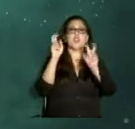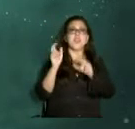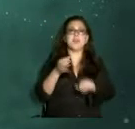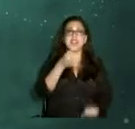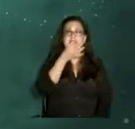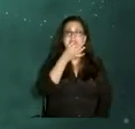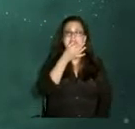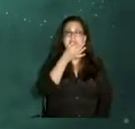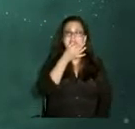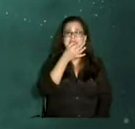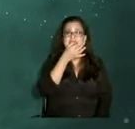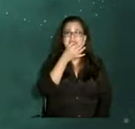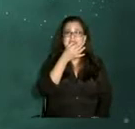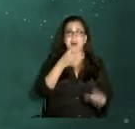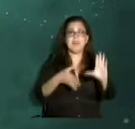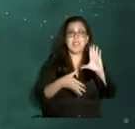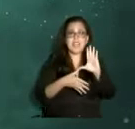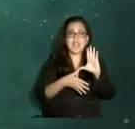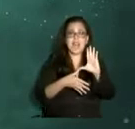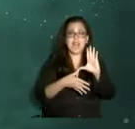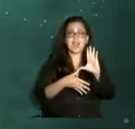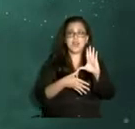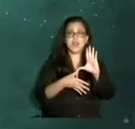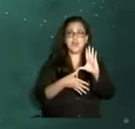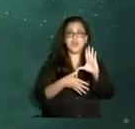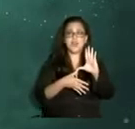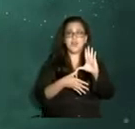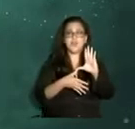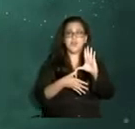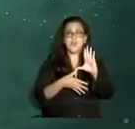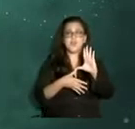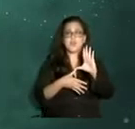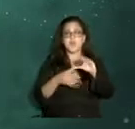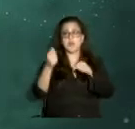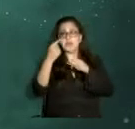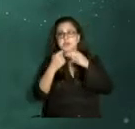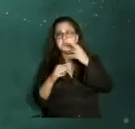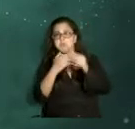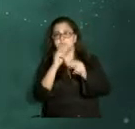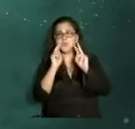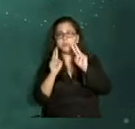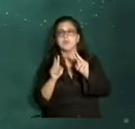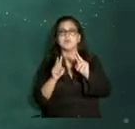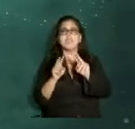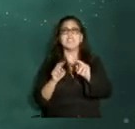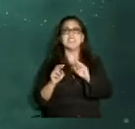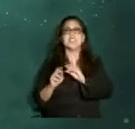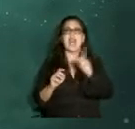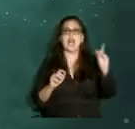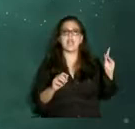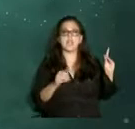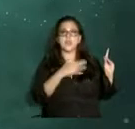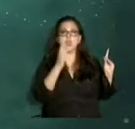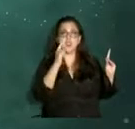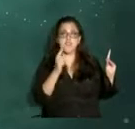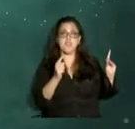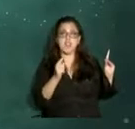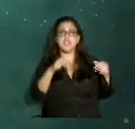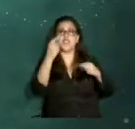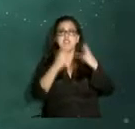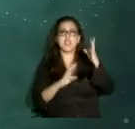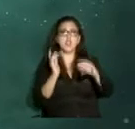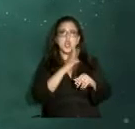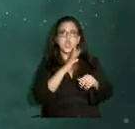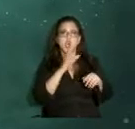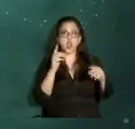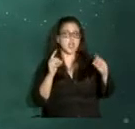verde, el europeo está en celeste y el rojo el africano. Y hacia la derecha hay toda una parte que se ve de muchos colores. En esa parte